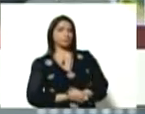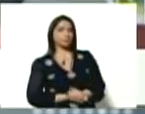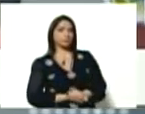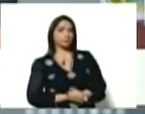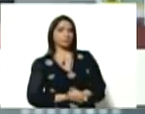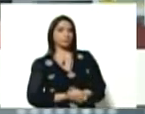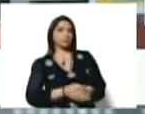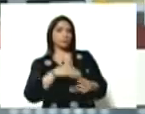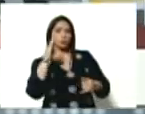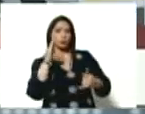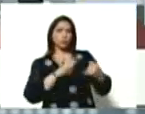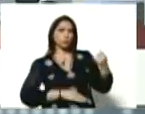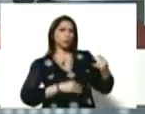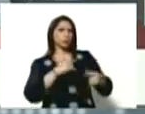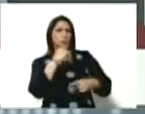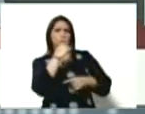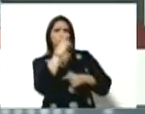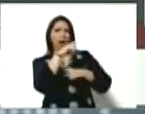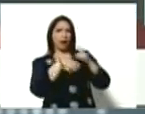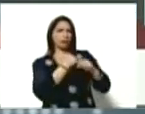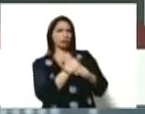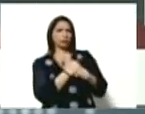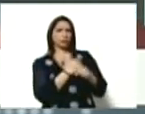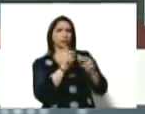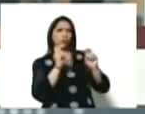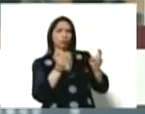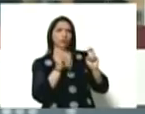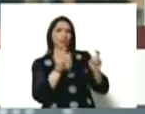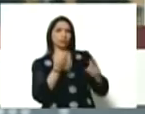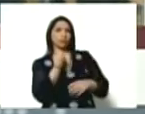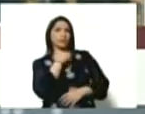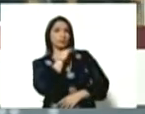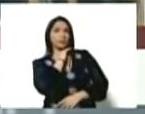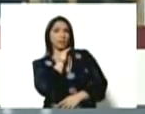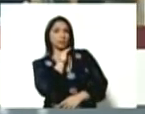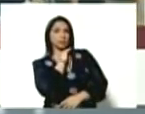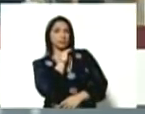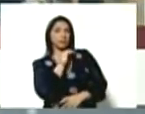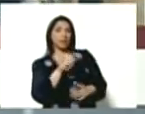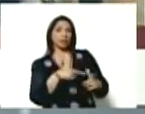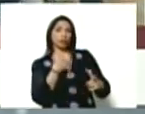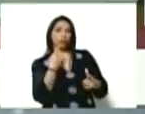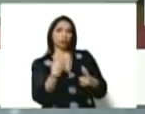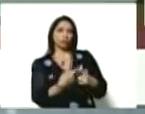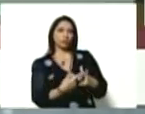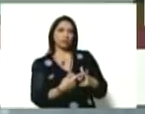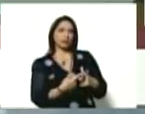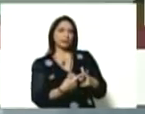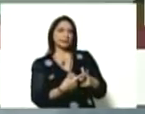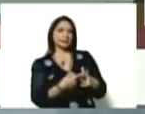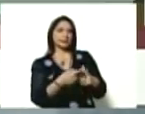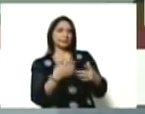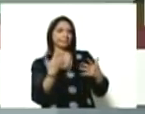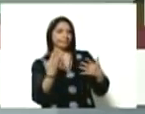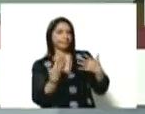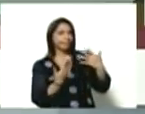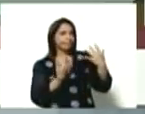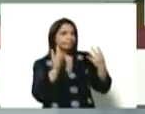estas últimas generaciones en el contexto de una pandemia. Y esto supone no solo la